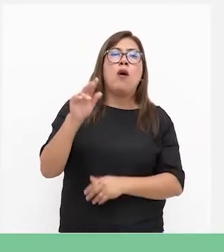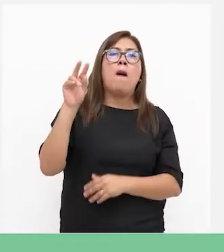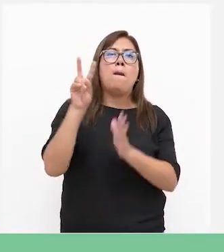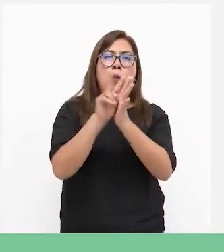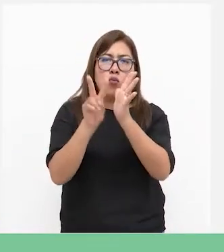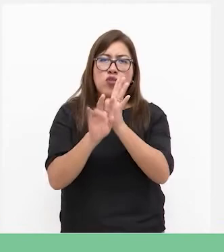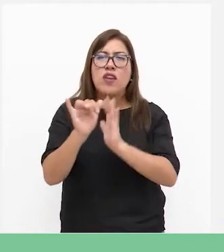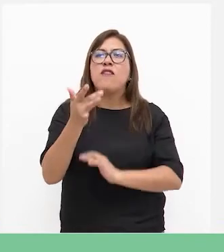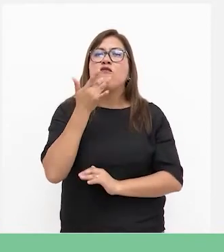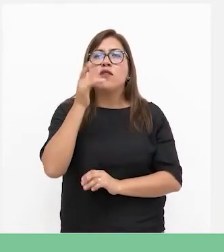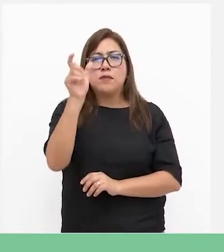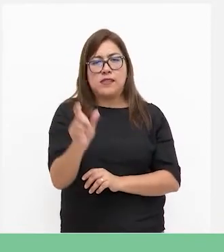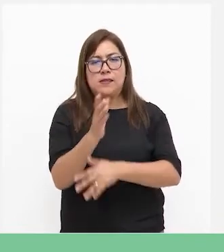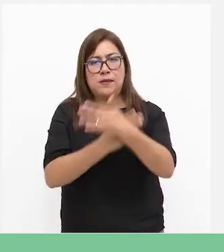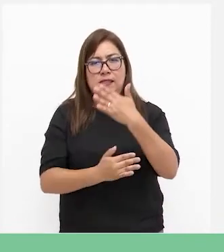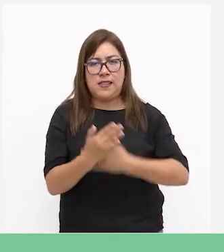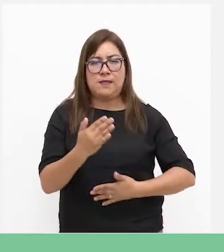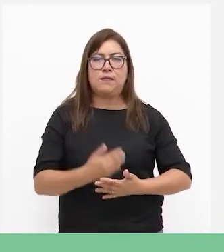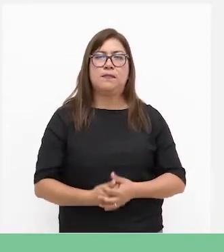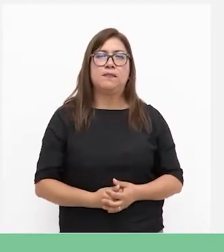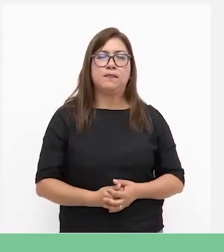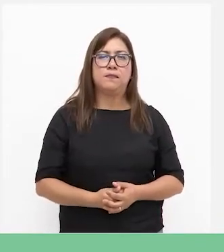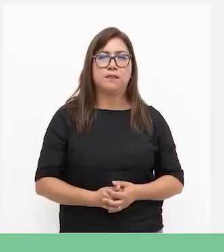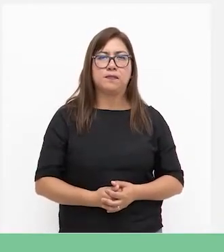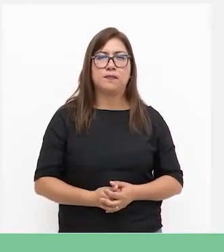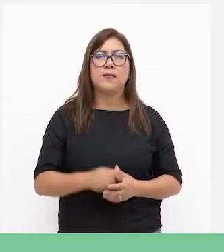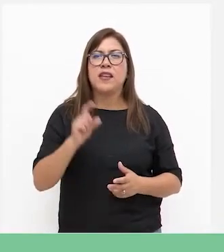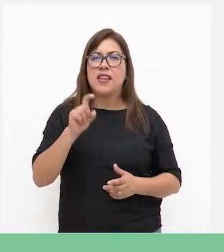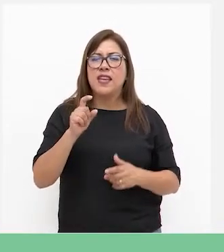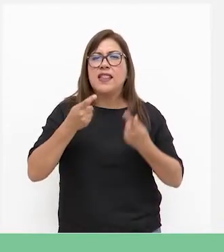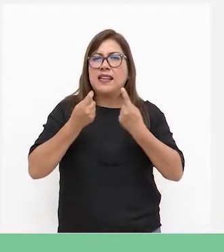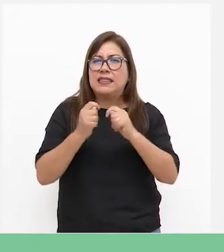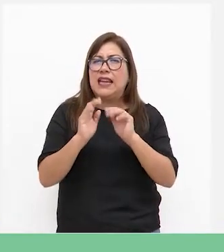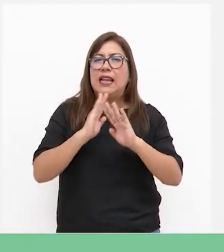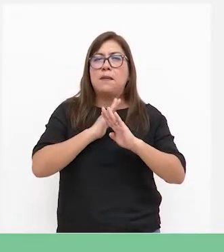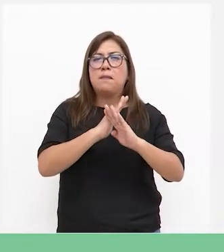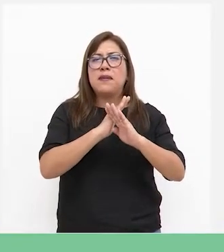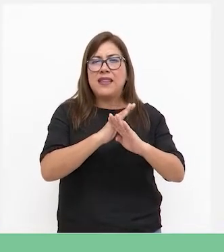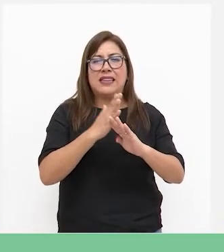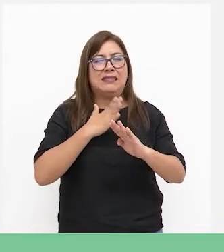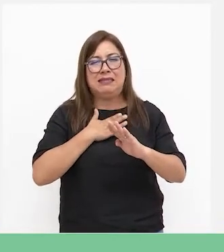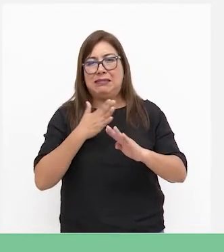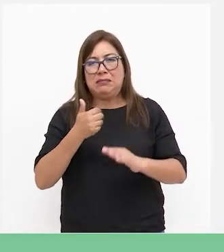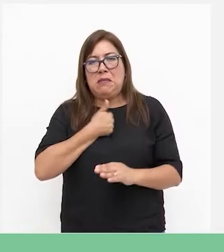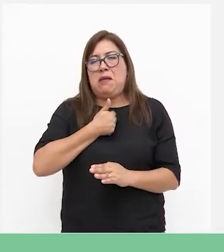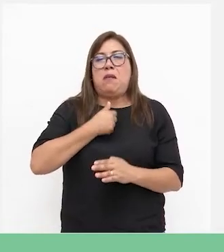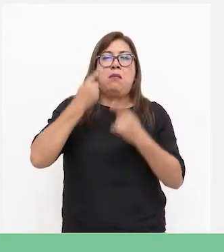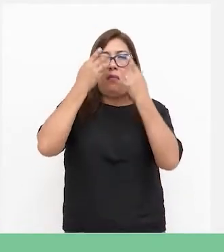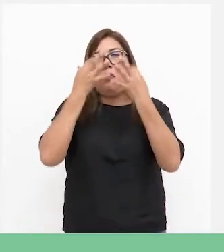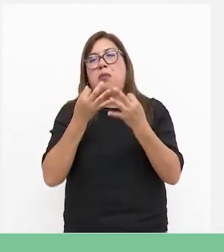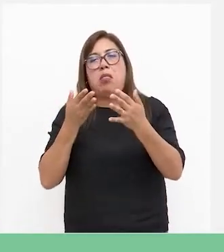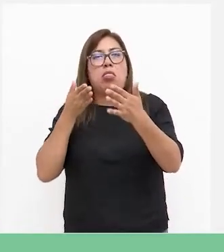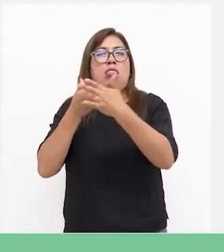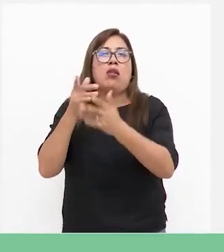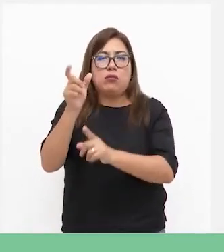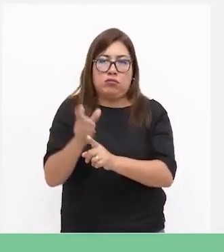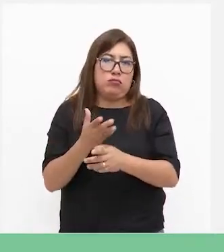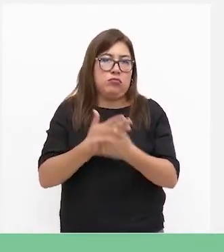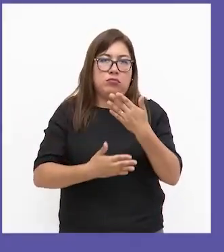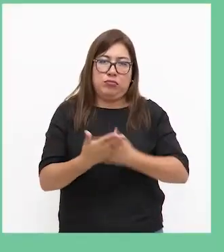voluntad y preferencias de la persona con discapacidad y evitar tomar decisiones que pudieran ir en su